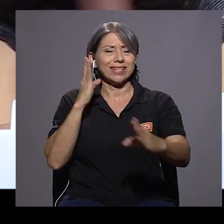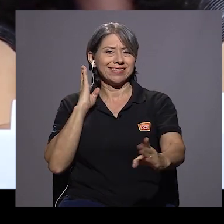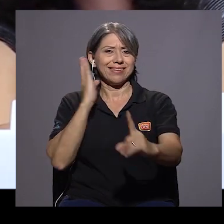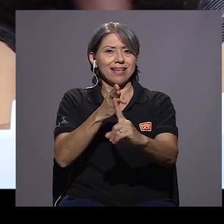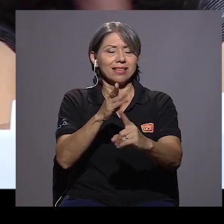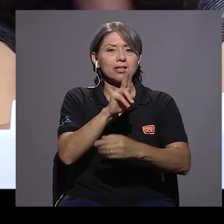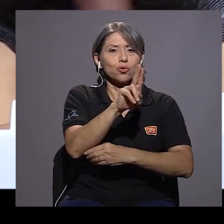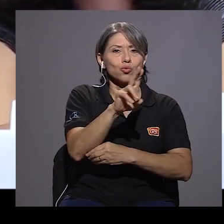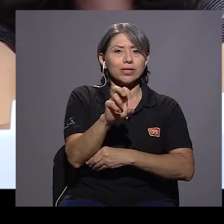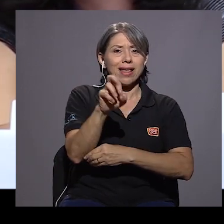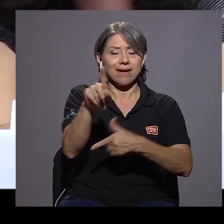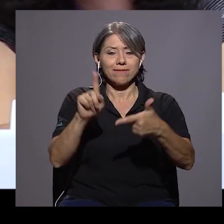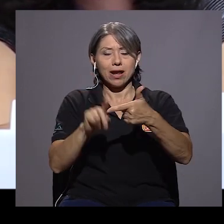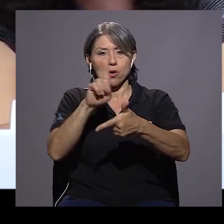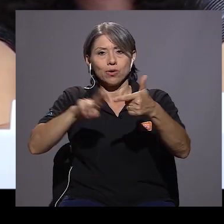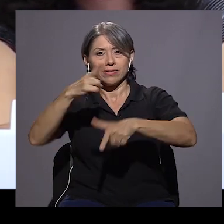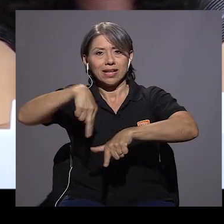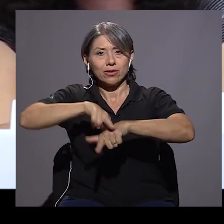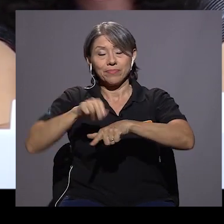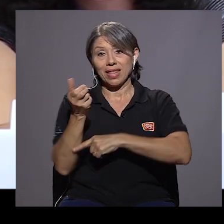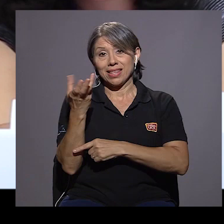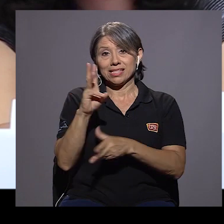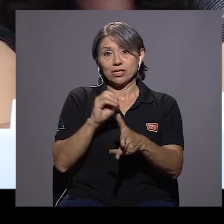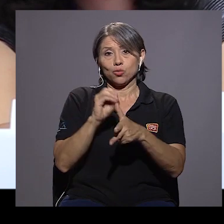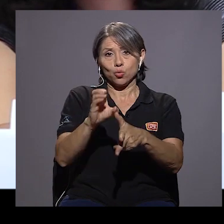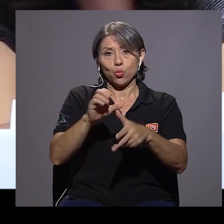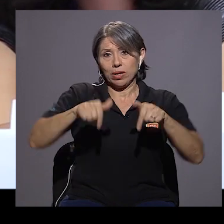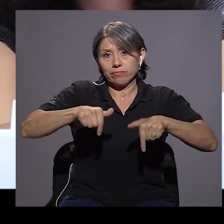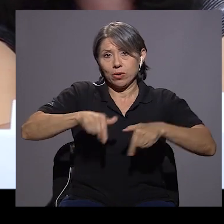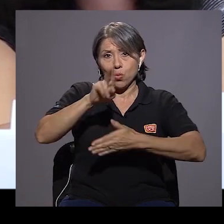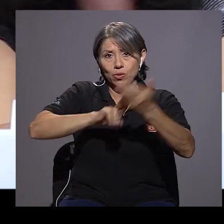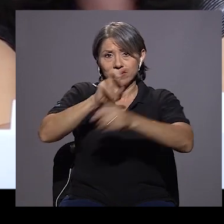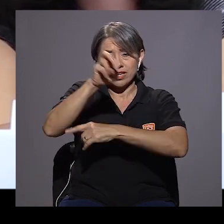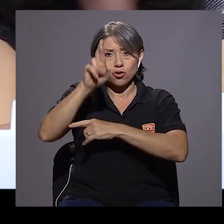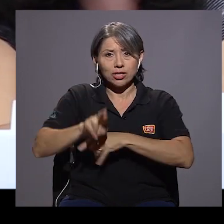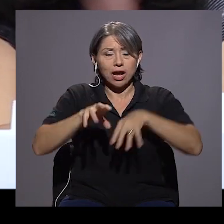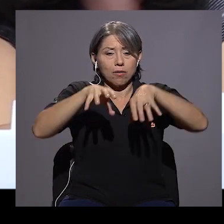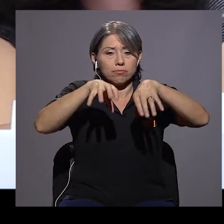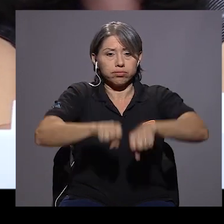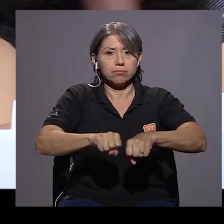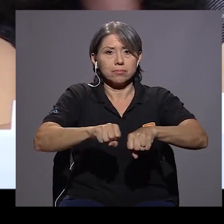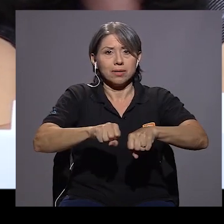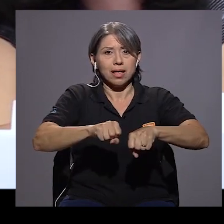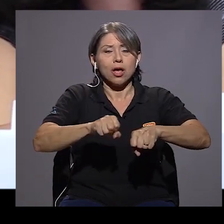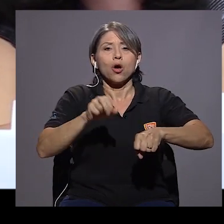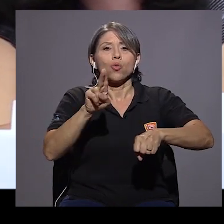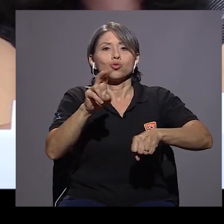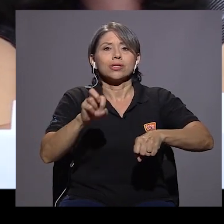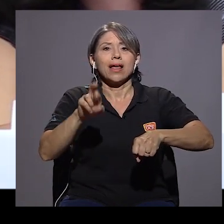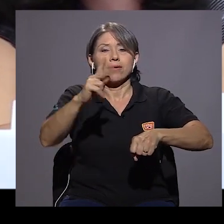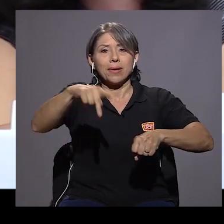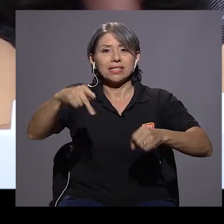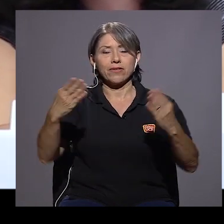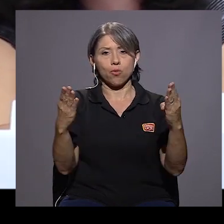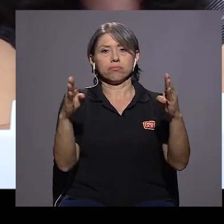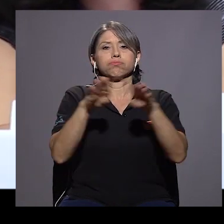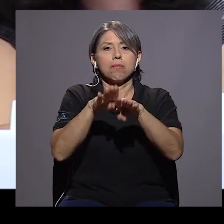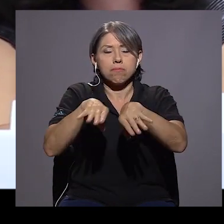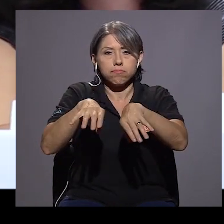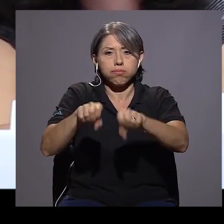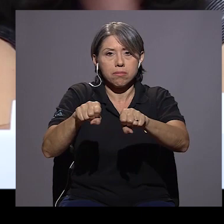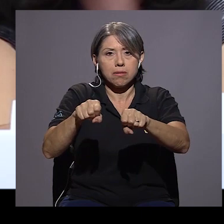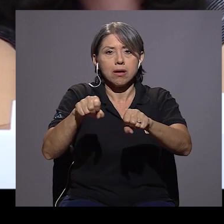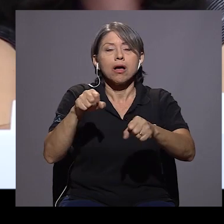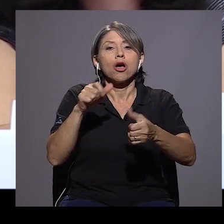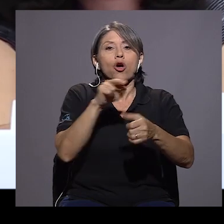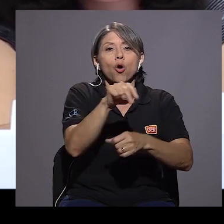en la UCR y en la UNA. El 16 de octubre, en la Universidad de Costa Rica, se tomó la sede del Pacífico primeramente.